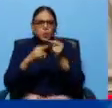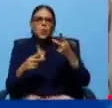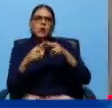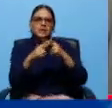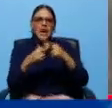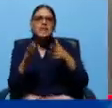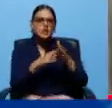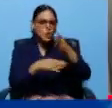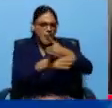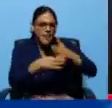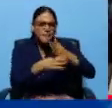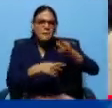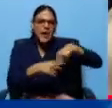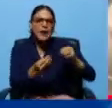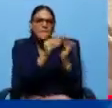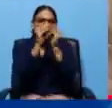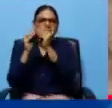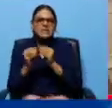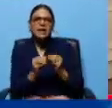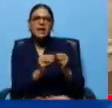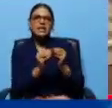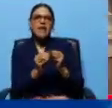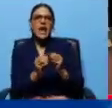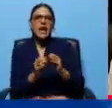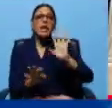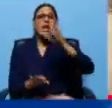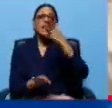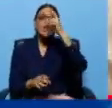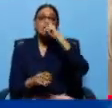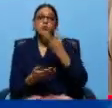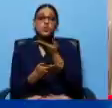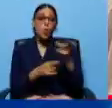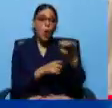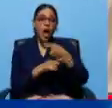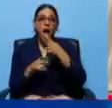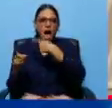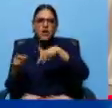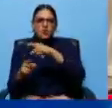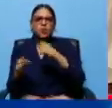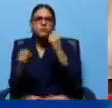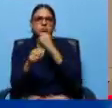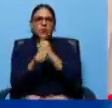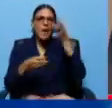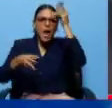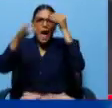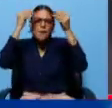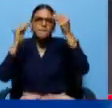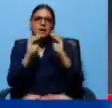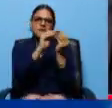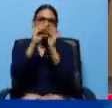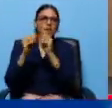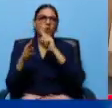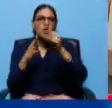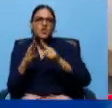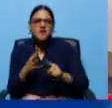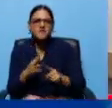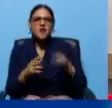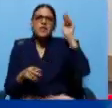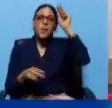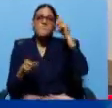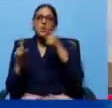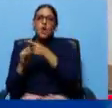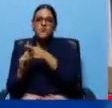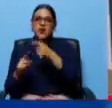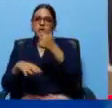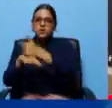de carpintería con un quinto año de metalmecánica. Profesor Jesús Coronado, el